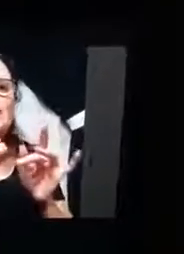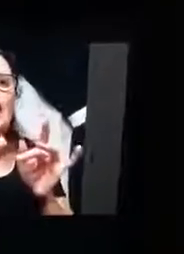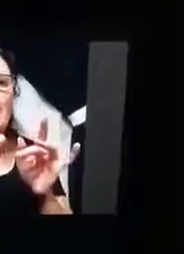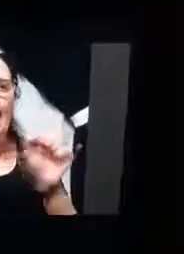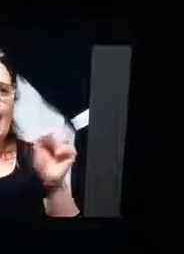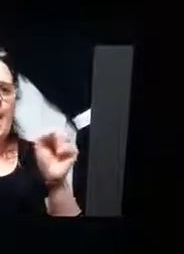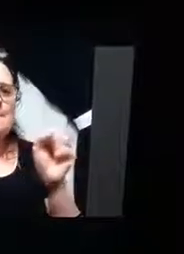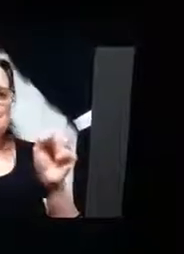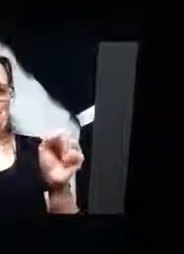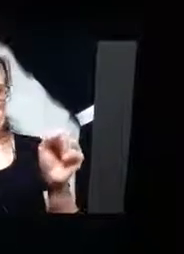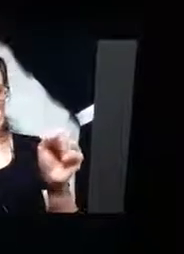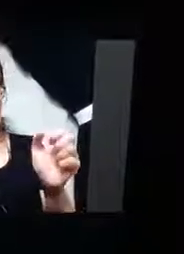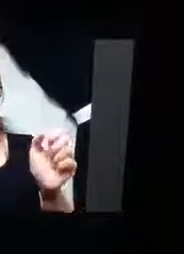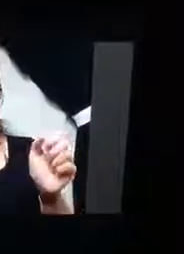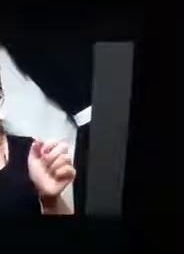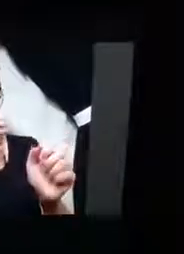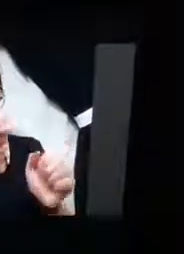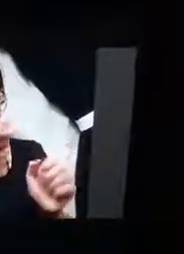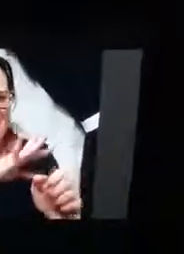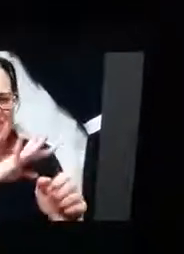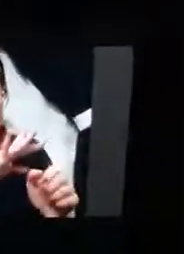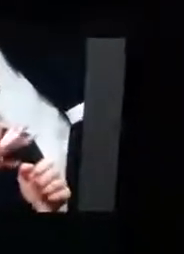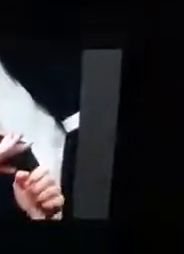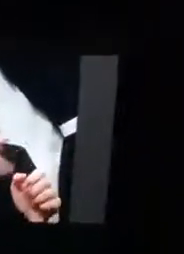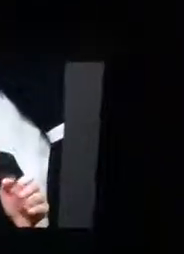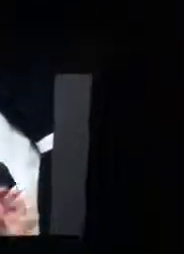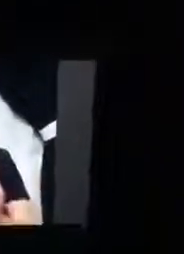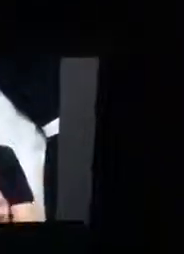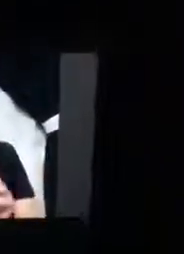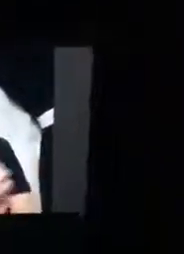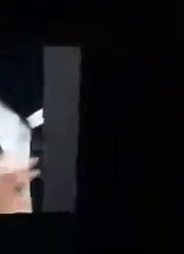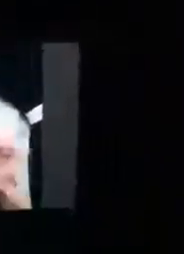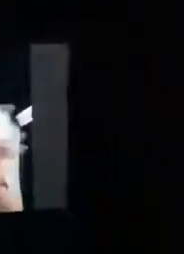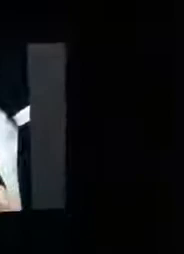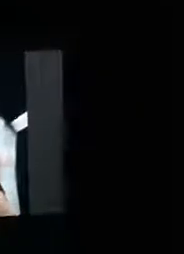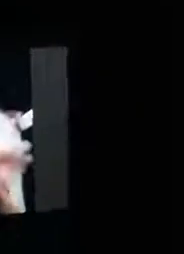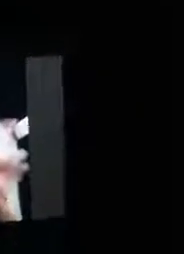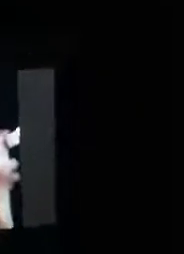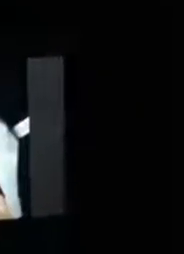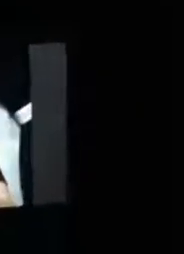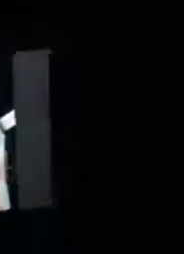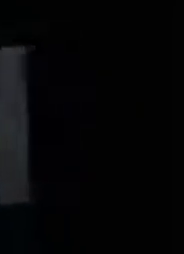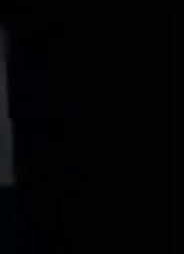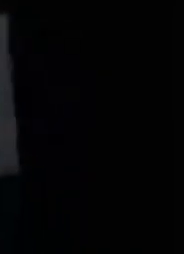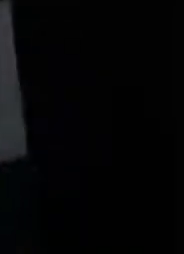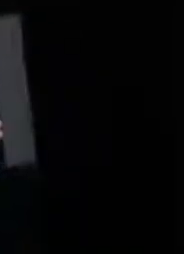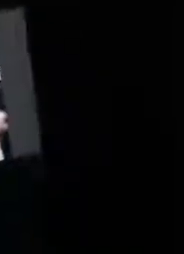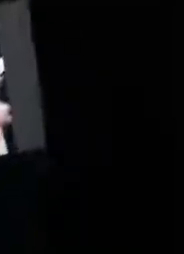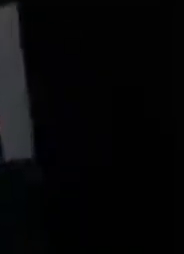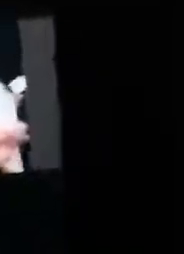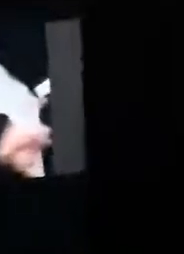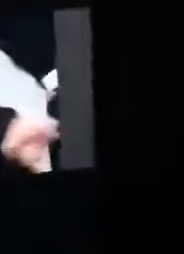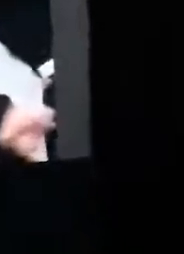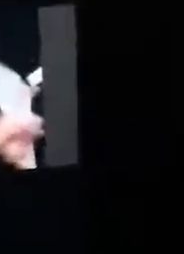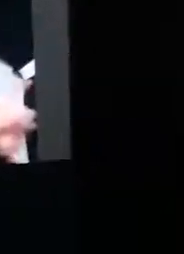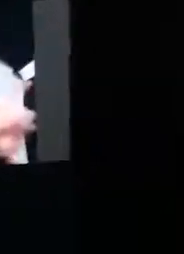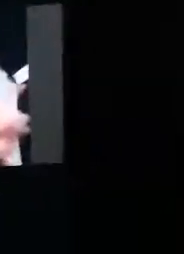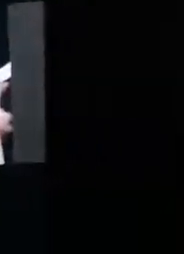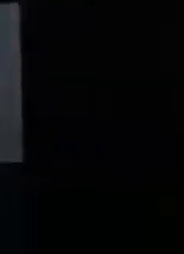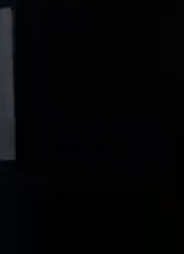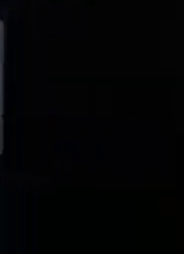va a decir esto, apostemos más a esto y no tanto a esto. Siempre se lo pone como en un tabú en la